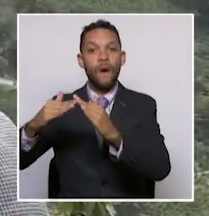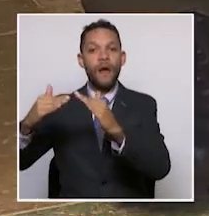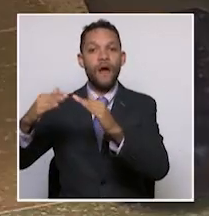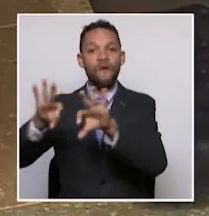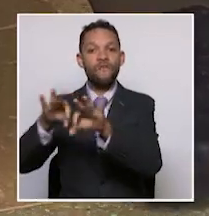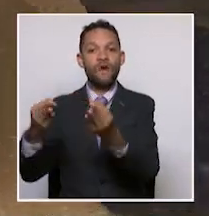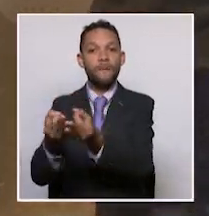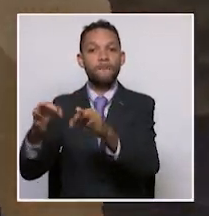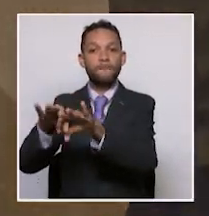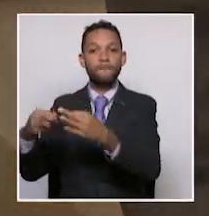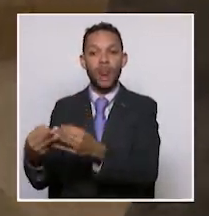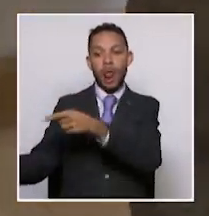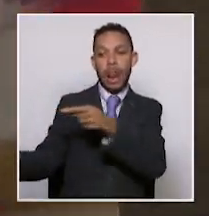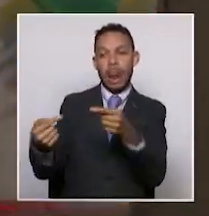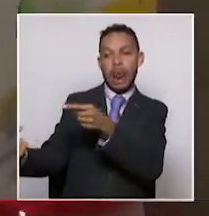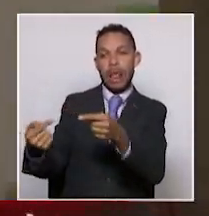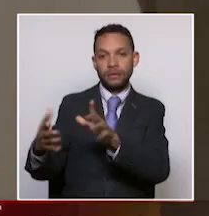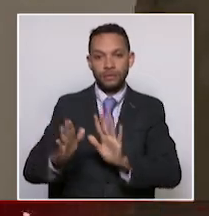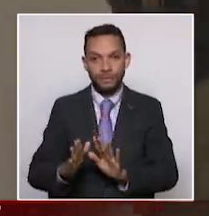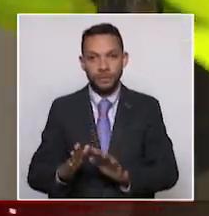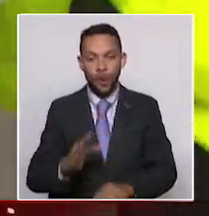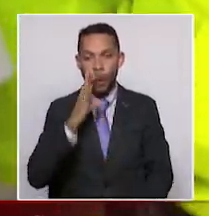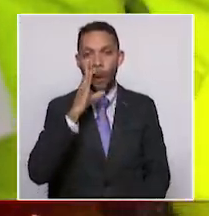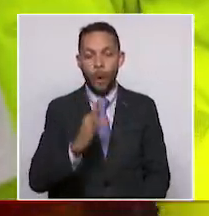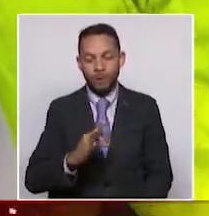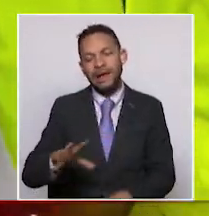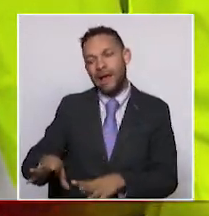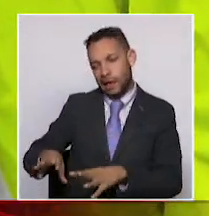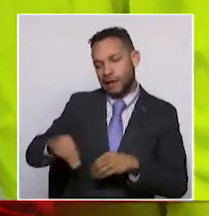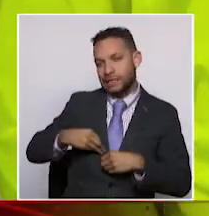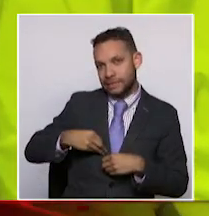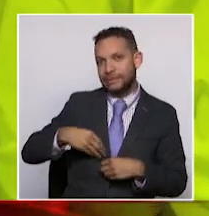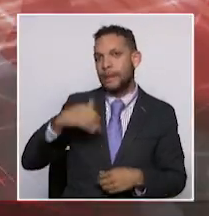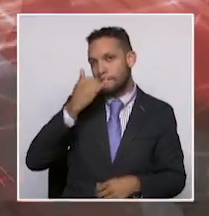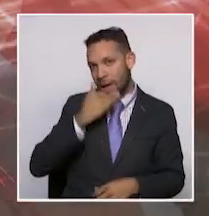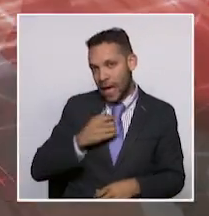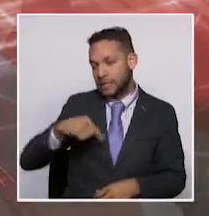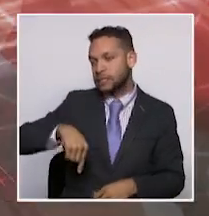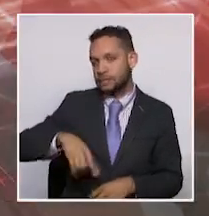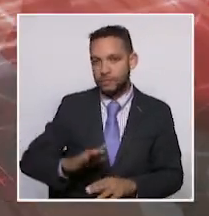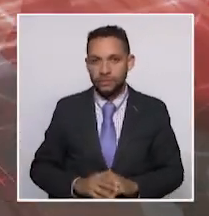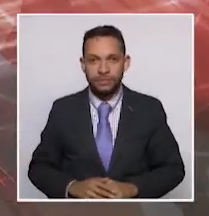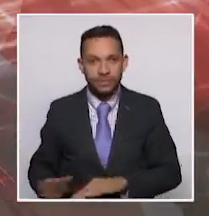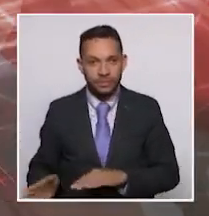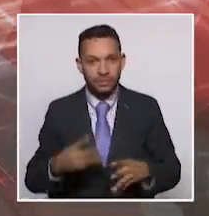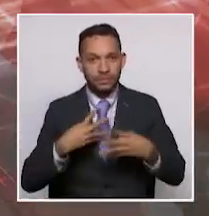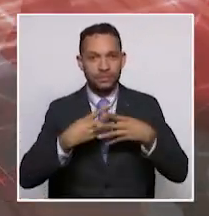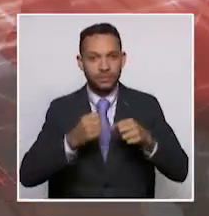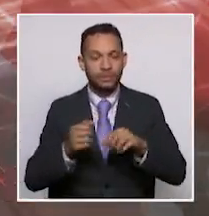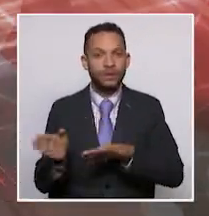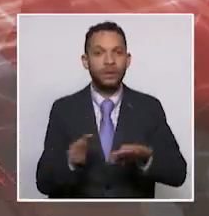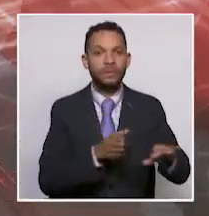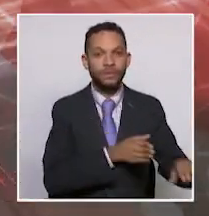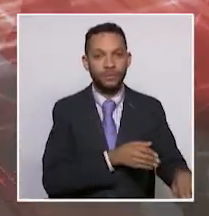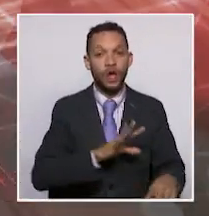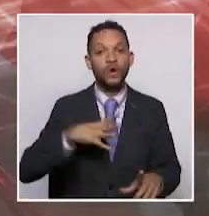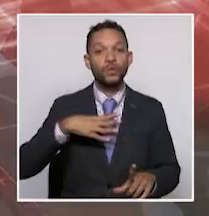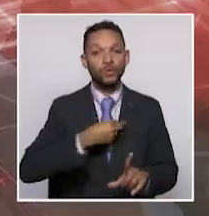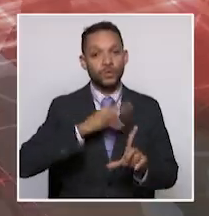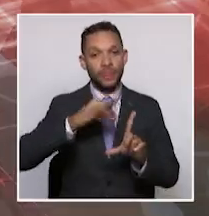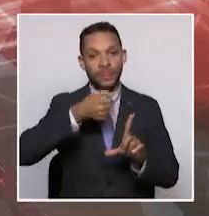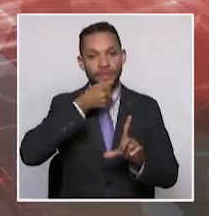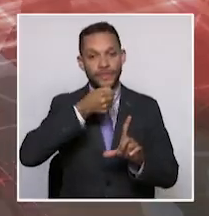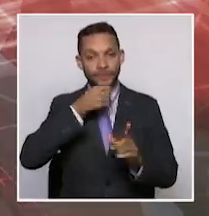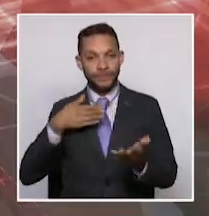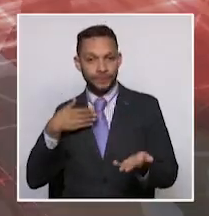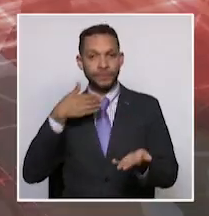ciudades. Según las autoridades, el agresor se entregó en la fiscalía en las últimas horas. Telecafé Noticias se desplazó hasta el